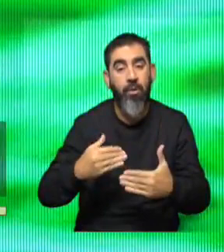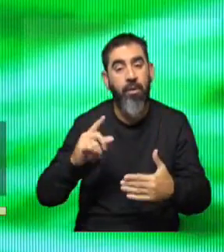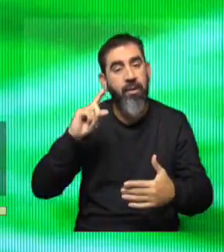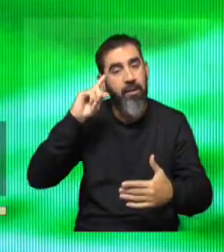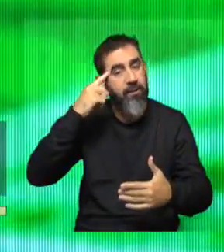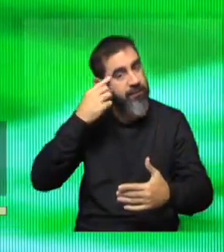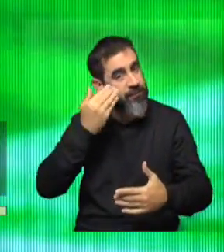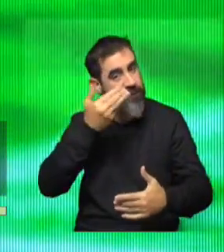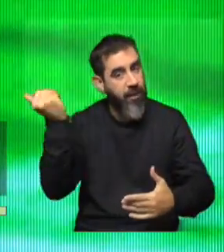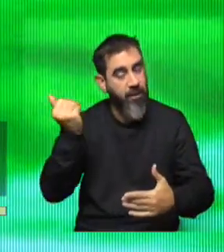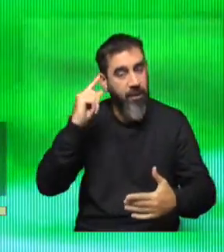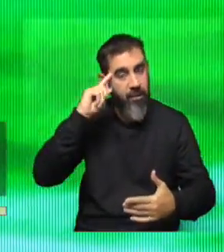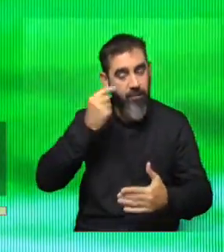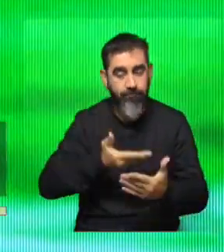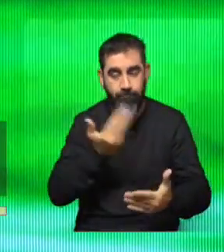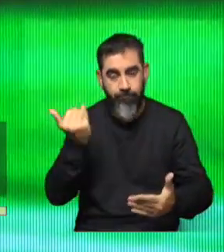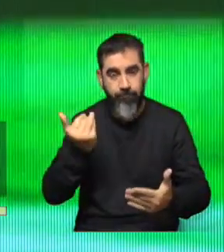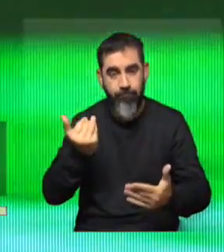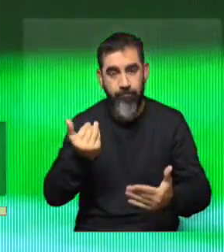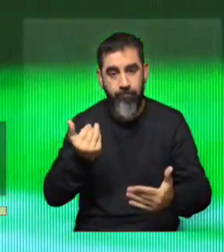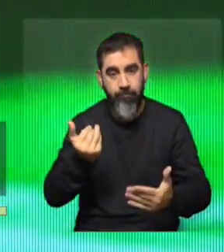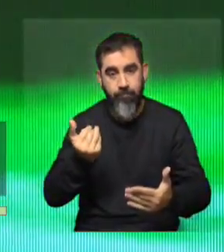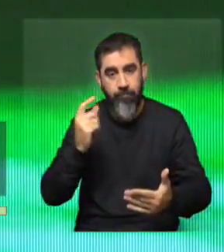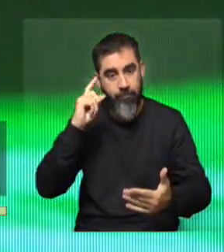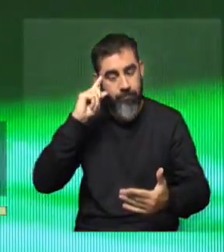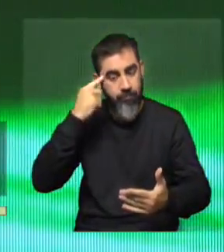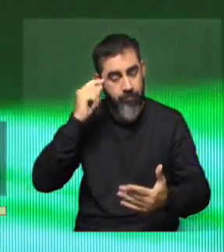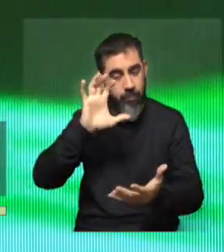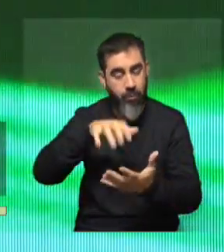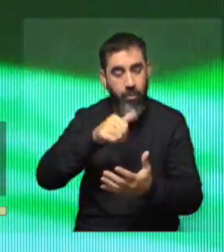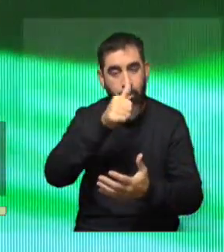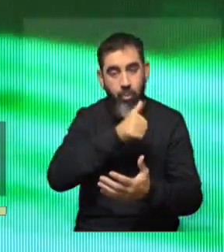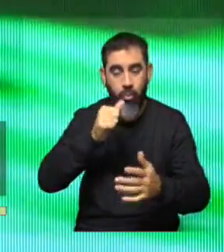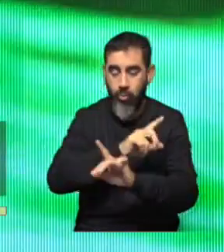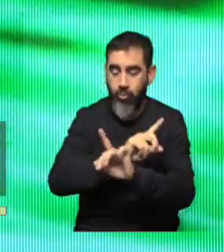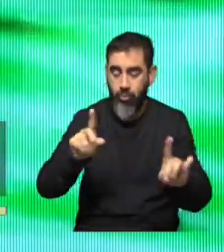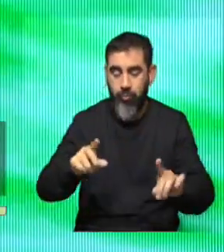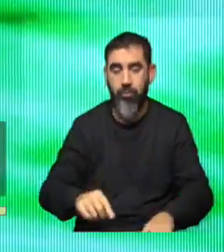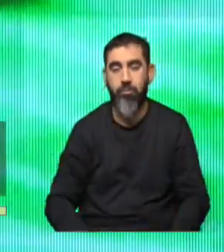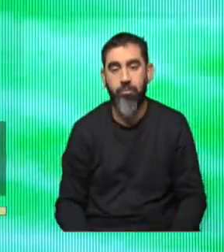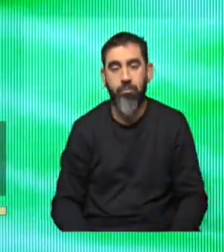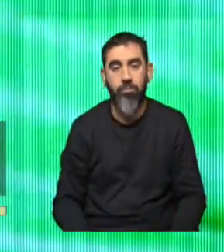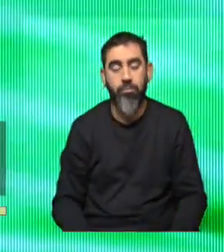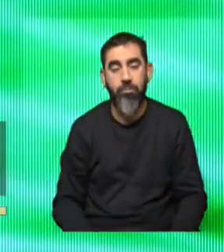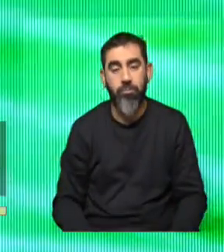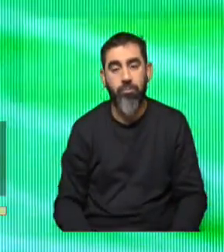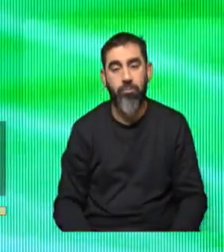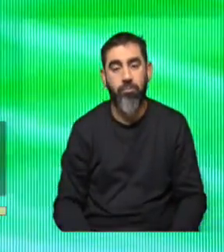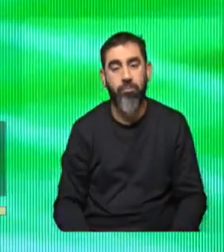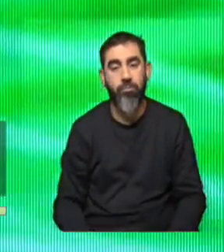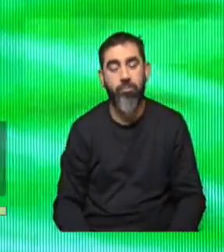desmánicomializaciones y de ir tratando de eliminar los como solución que no lo eran para estos problemas